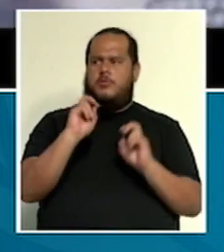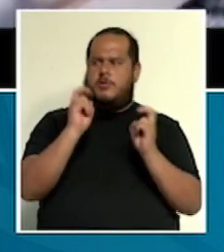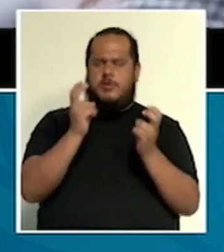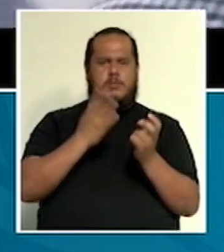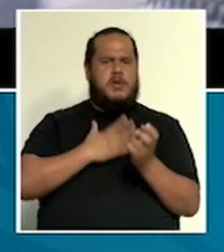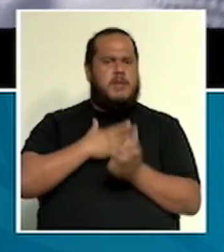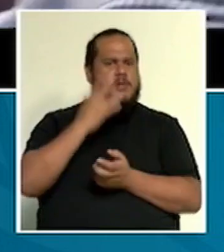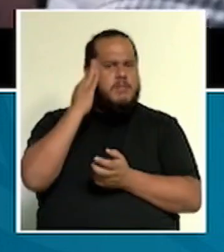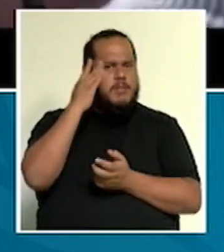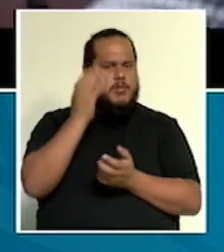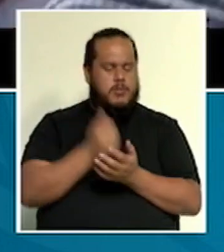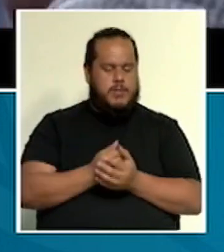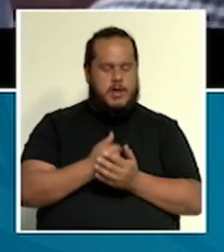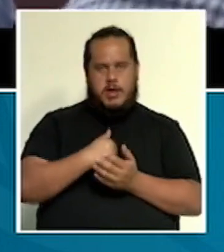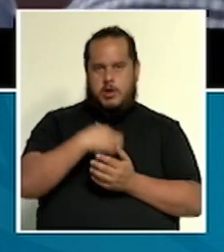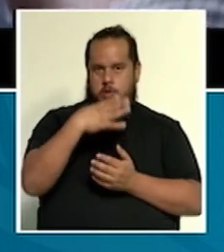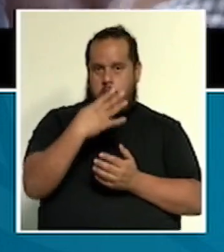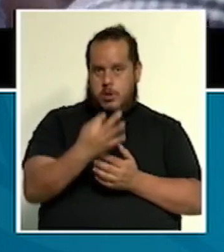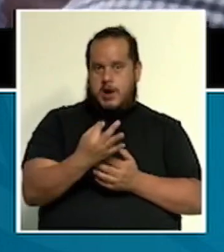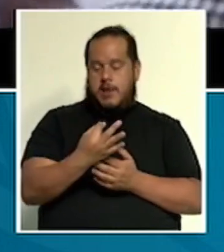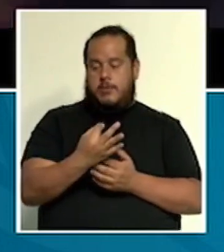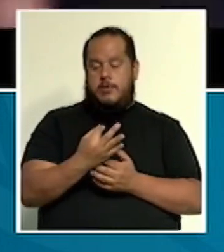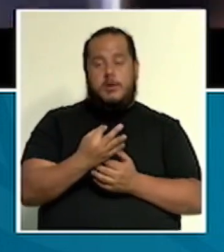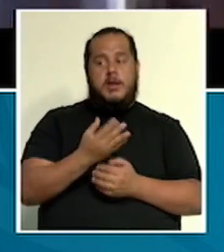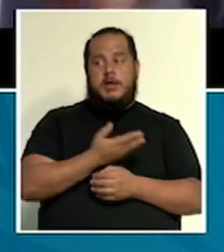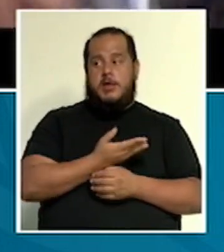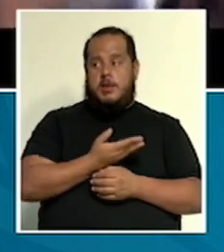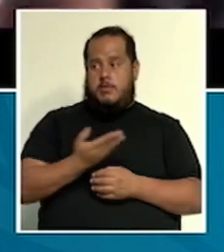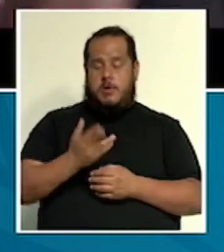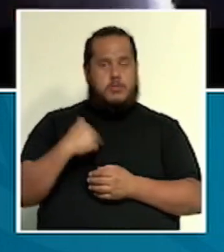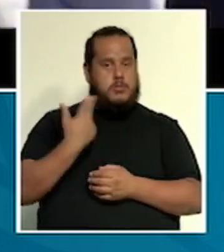me preocupe. Yo creo que mientras haya